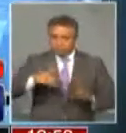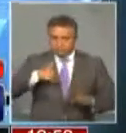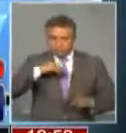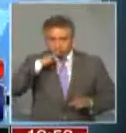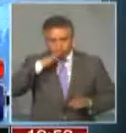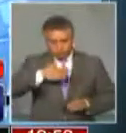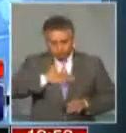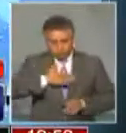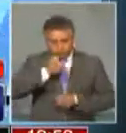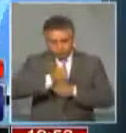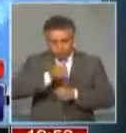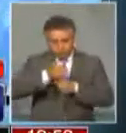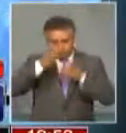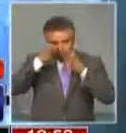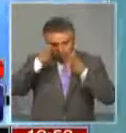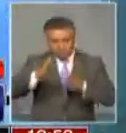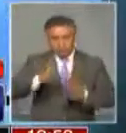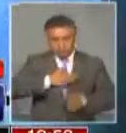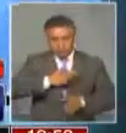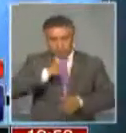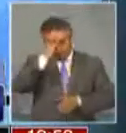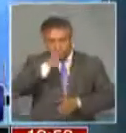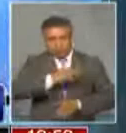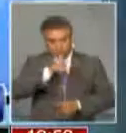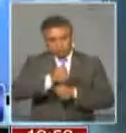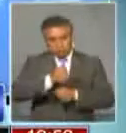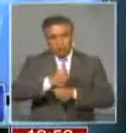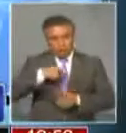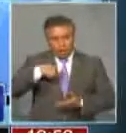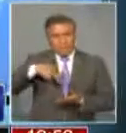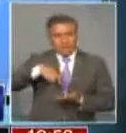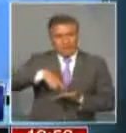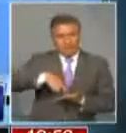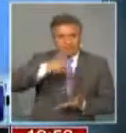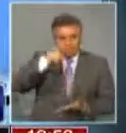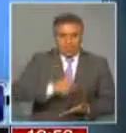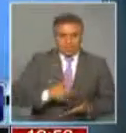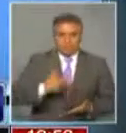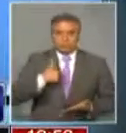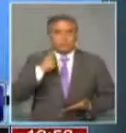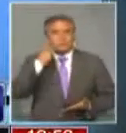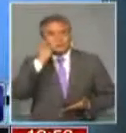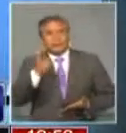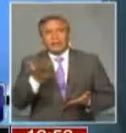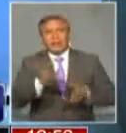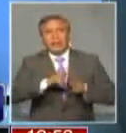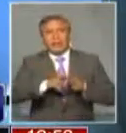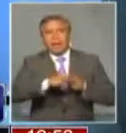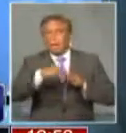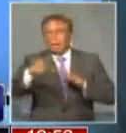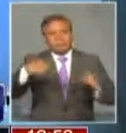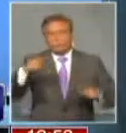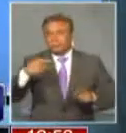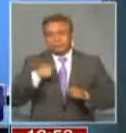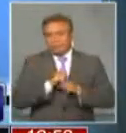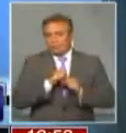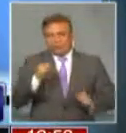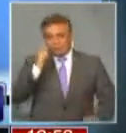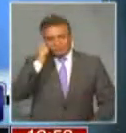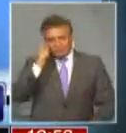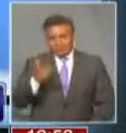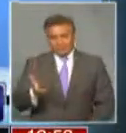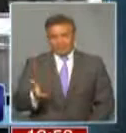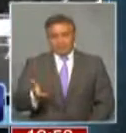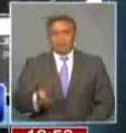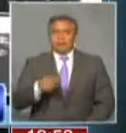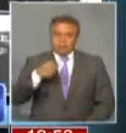en mi pega, estoy haciendo mi función como corresponde como parlamentario. No puedo saber exactamente lo que está haciendo el resto. Mi pega es,